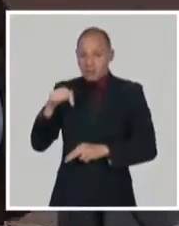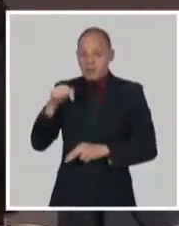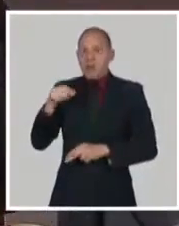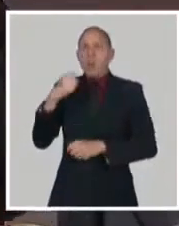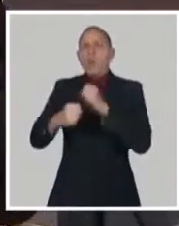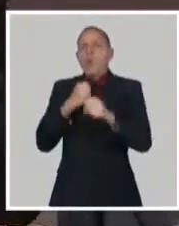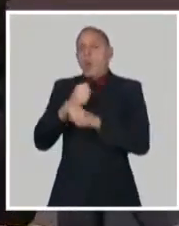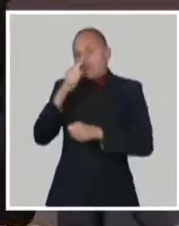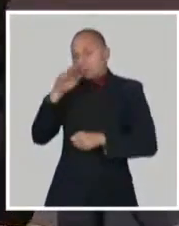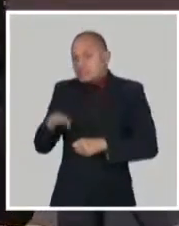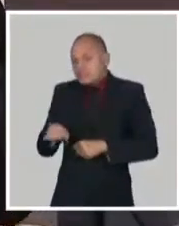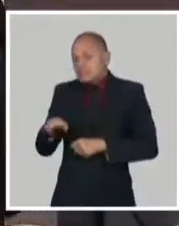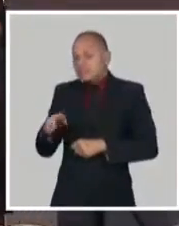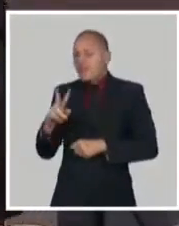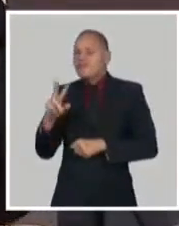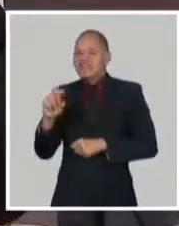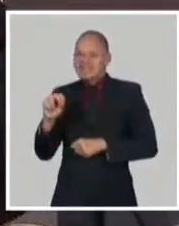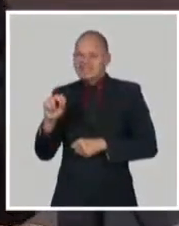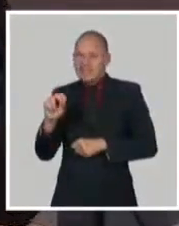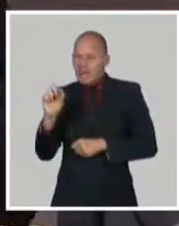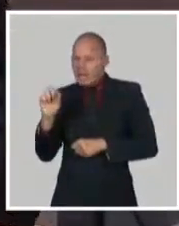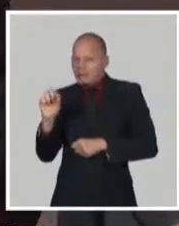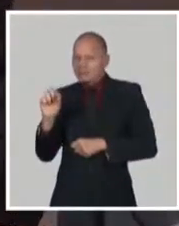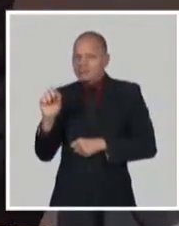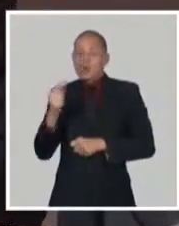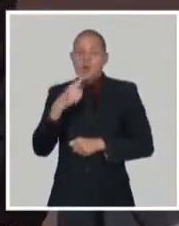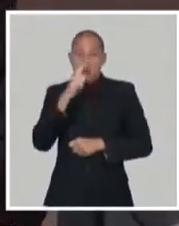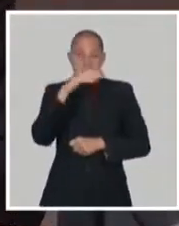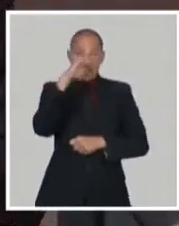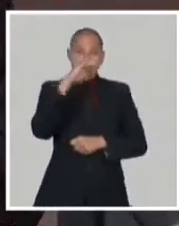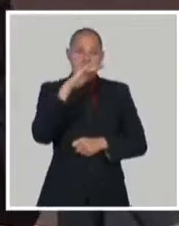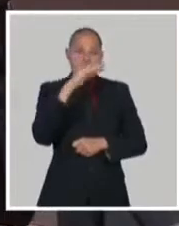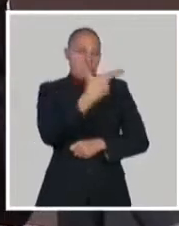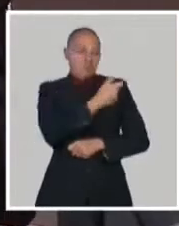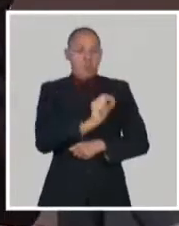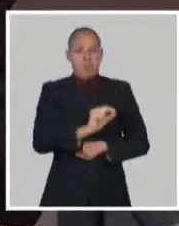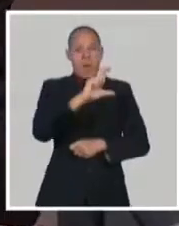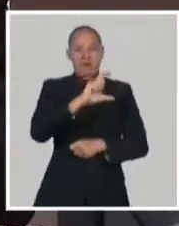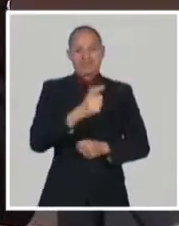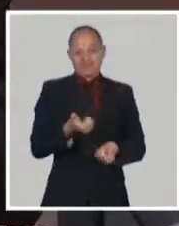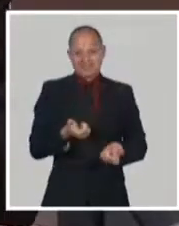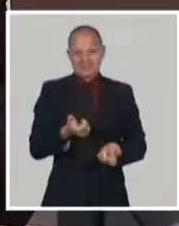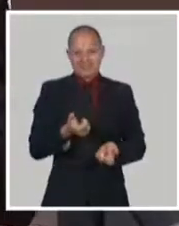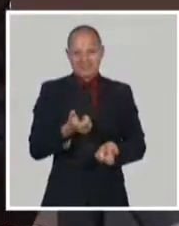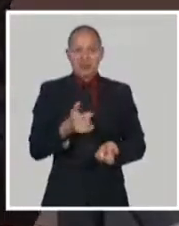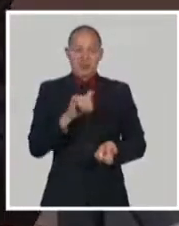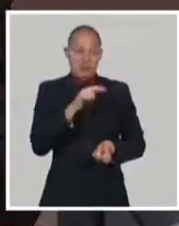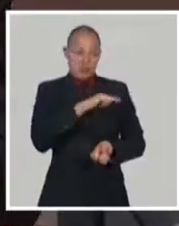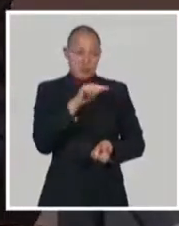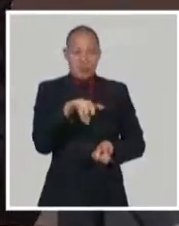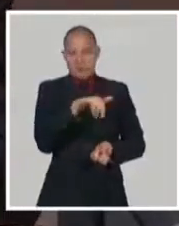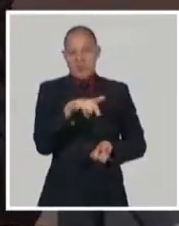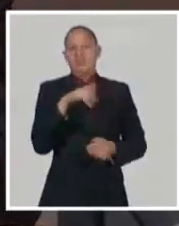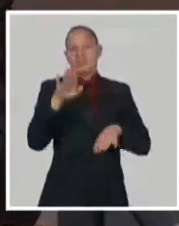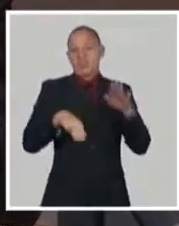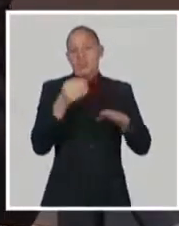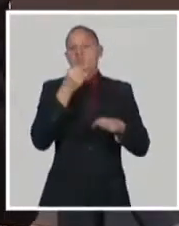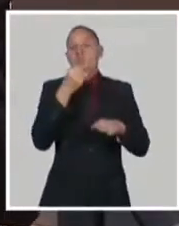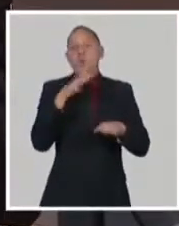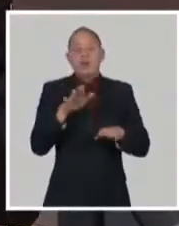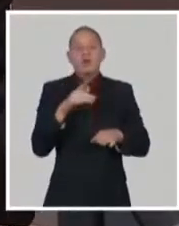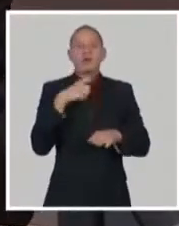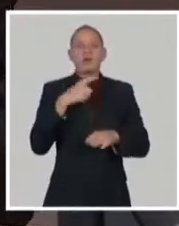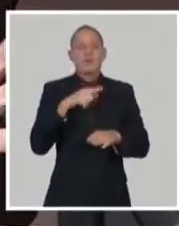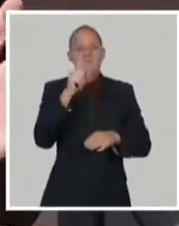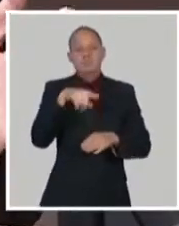por eso es que para después posicionarla en los diferentes grupos etarios, etcétera. O sea, esas son las